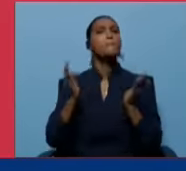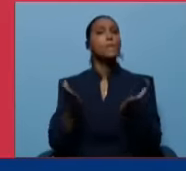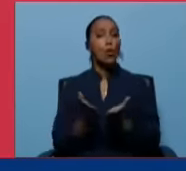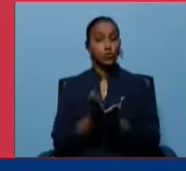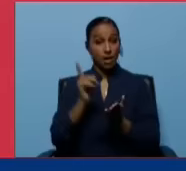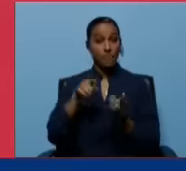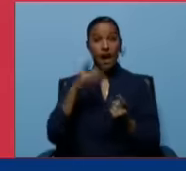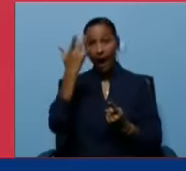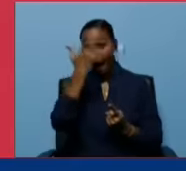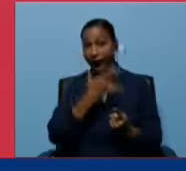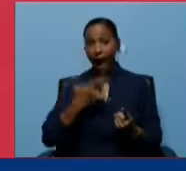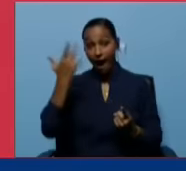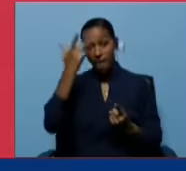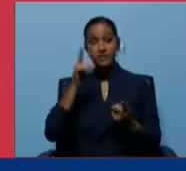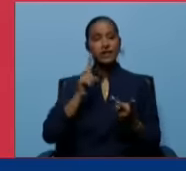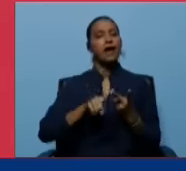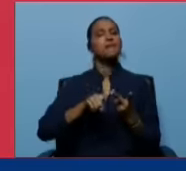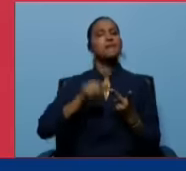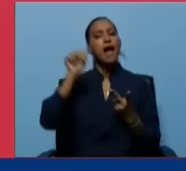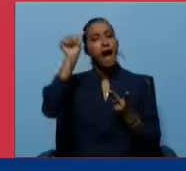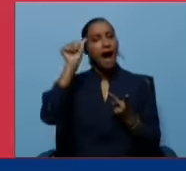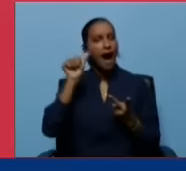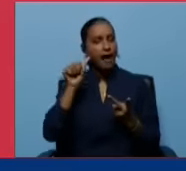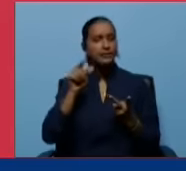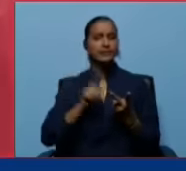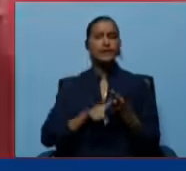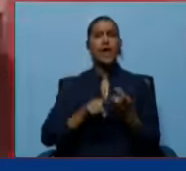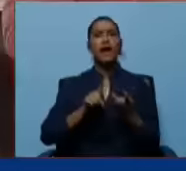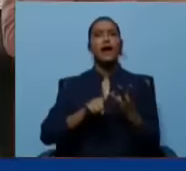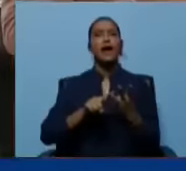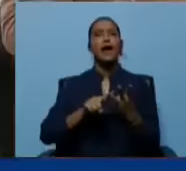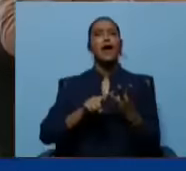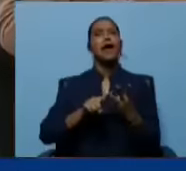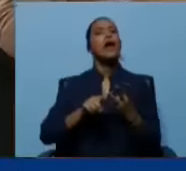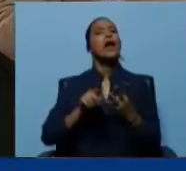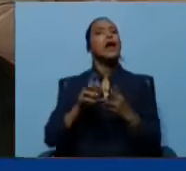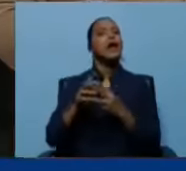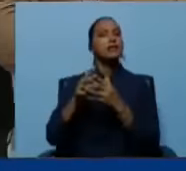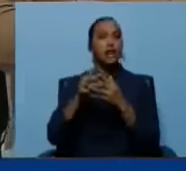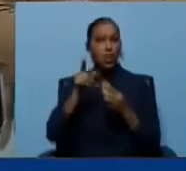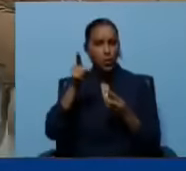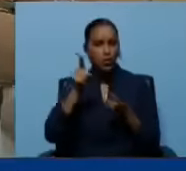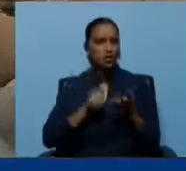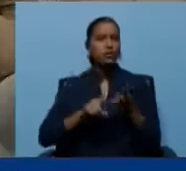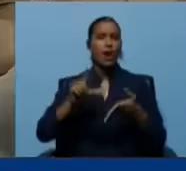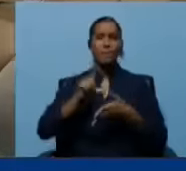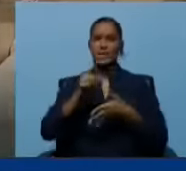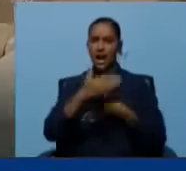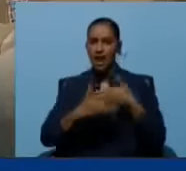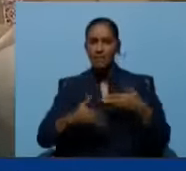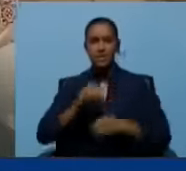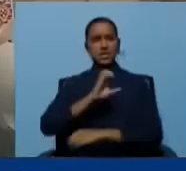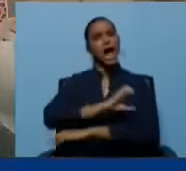África, Asia, los Estados Unidos de Norteamérica, América Latina, el Caribe,